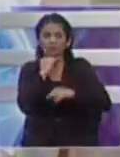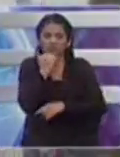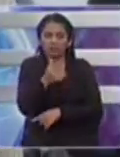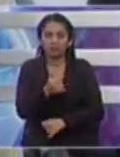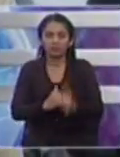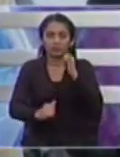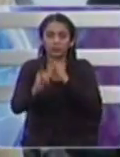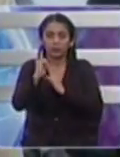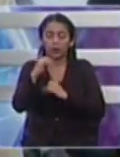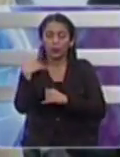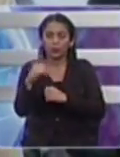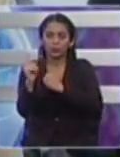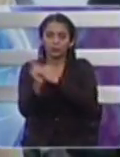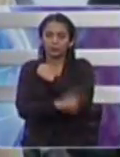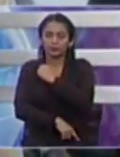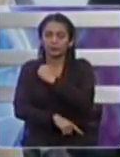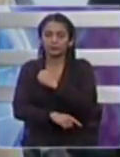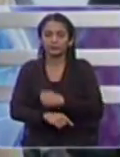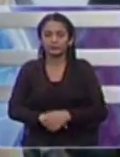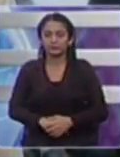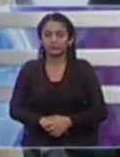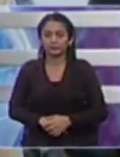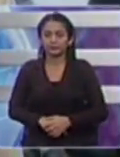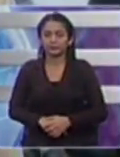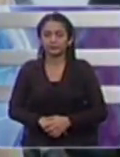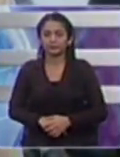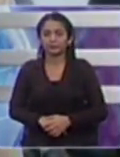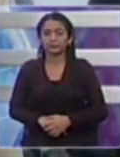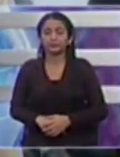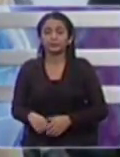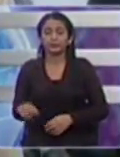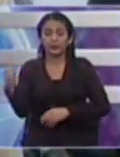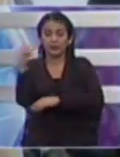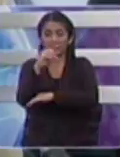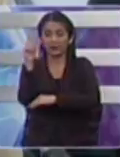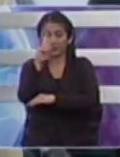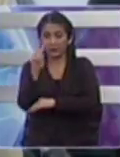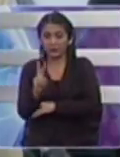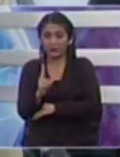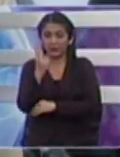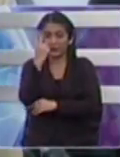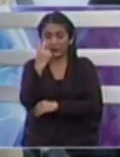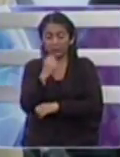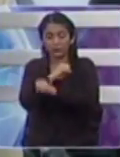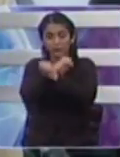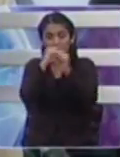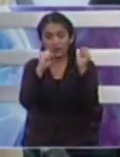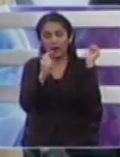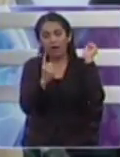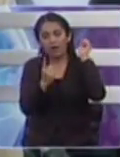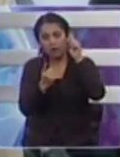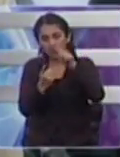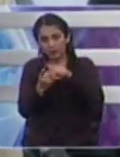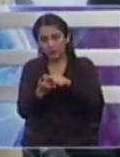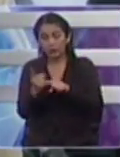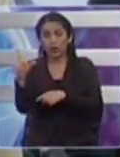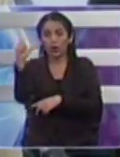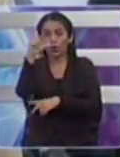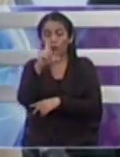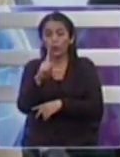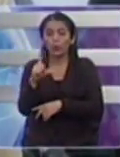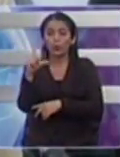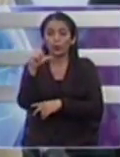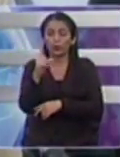autoridades. La prohibición del consumo y venta de bebidas alcohólicas desde el día viernes a las 12 del día y esta durará hasta el día lunes a